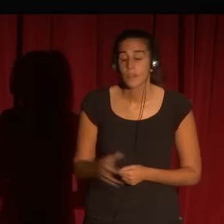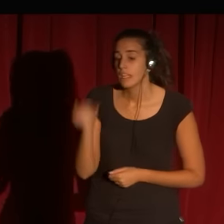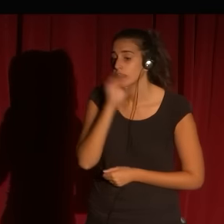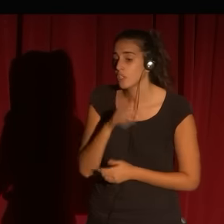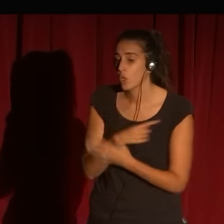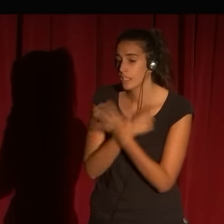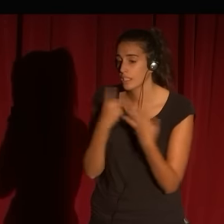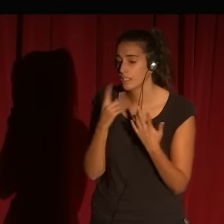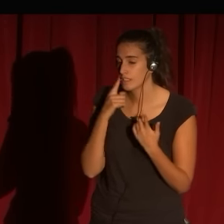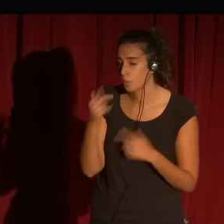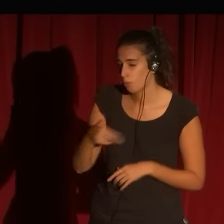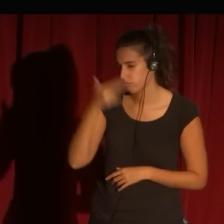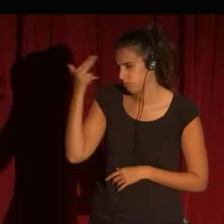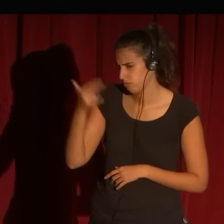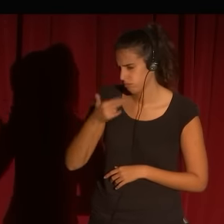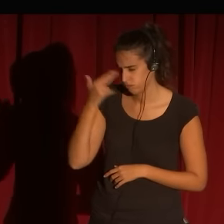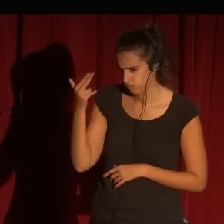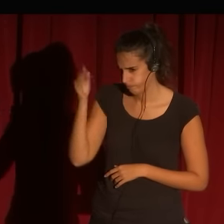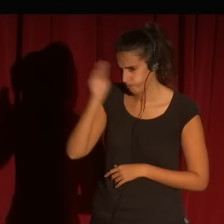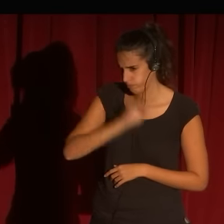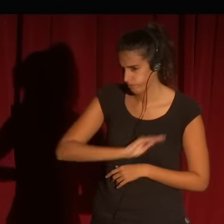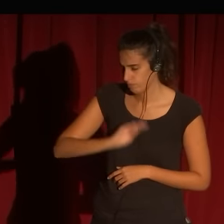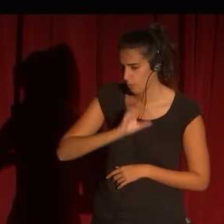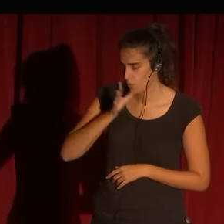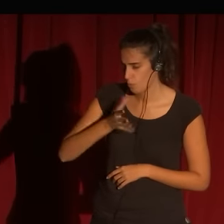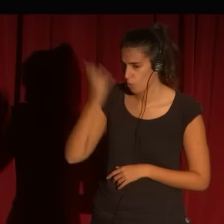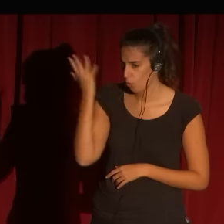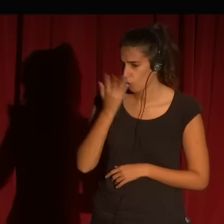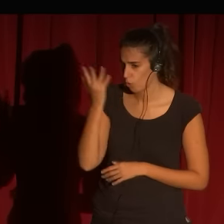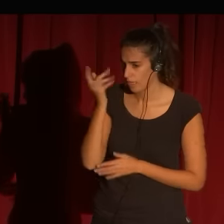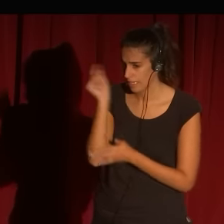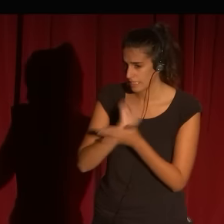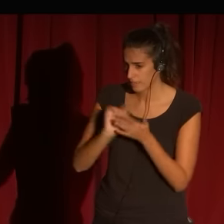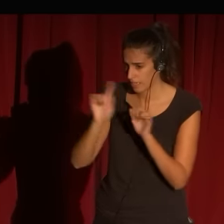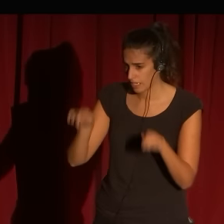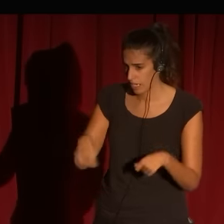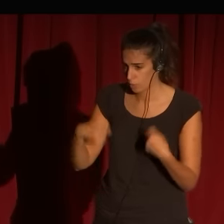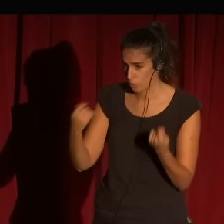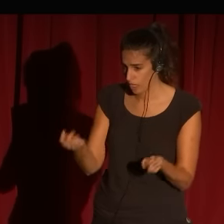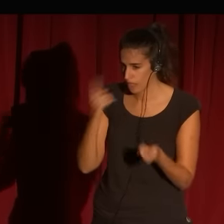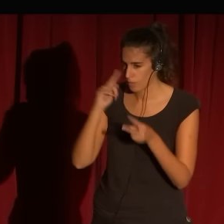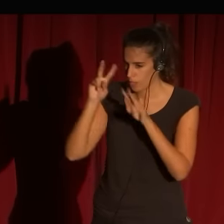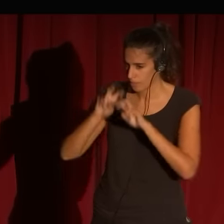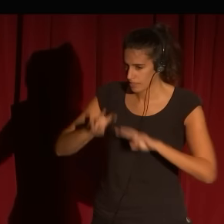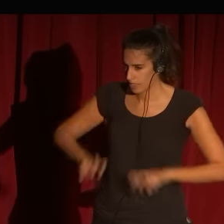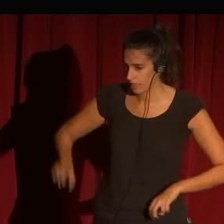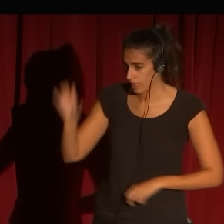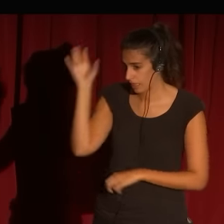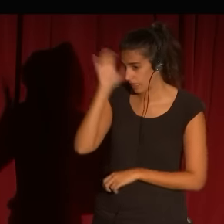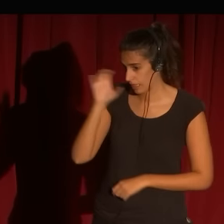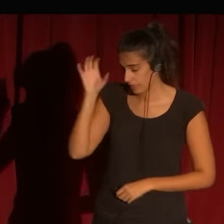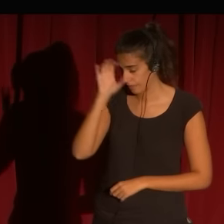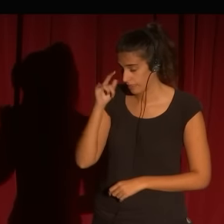XV por el por eh conocer y escribir sobre la naturaleza por la investigación científica o protocientífica